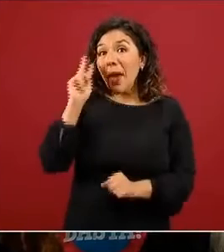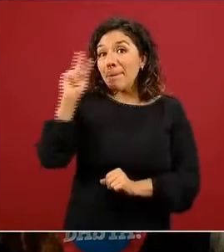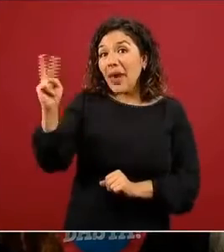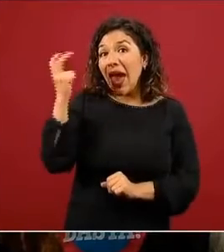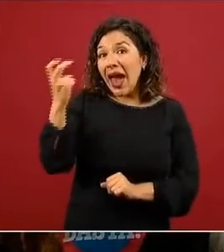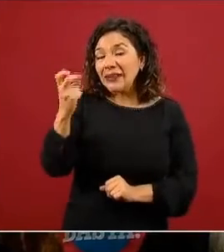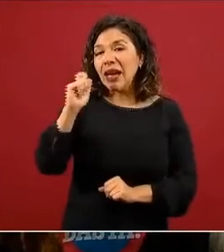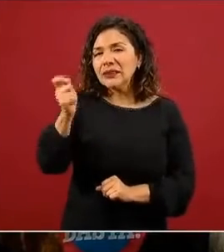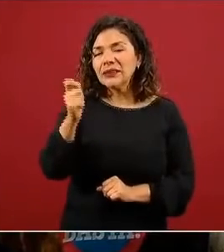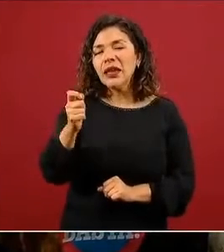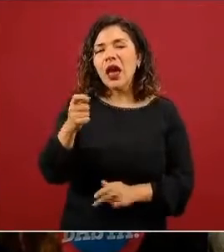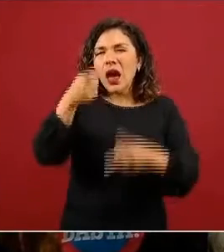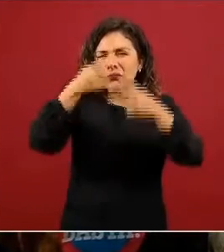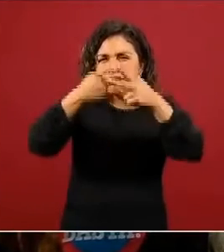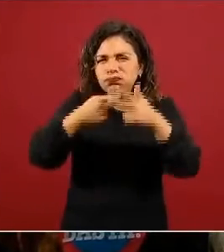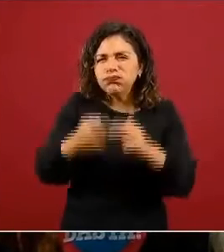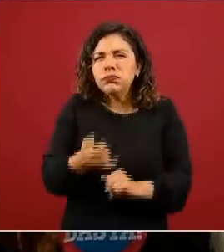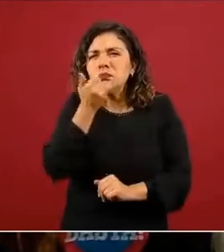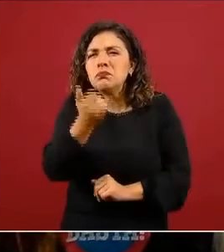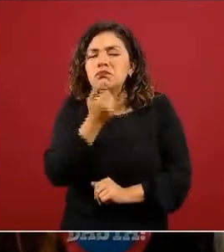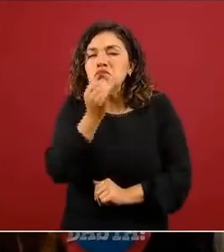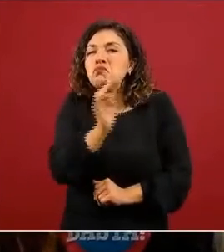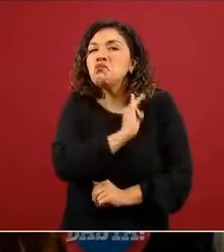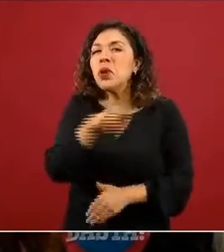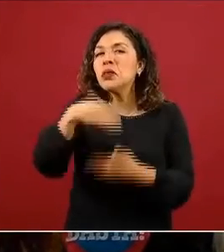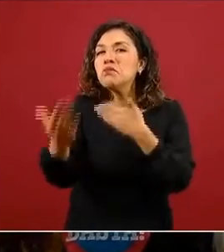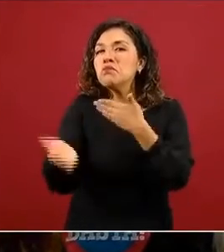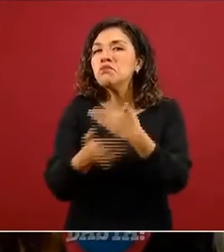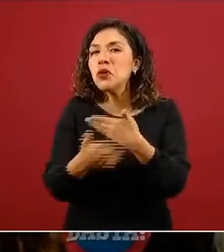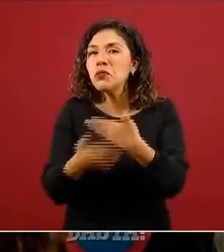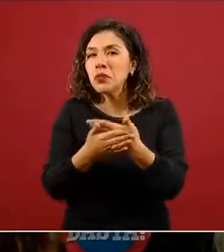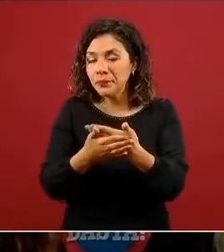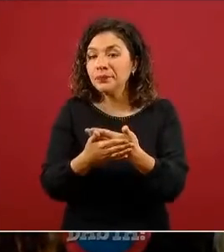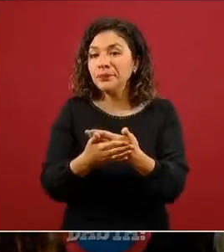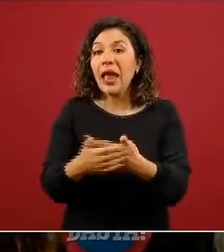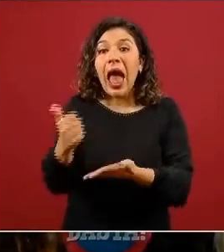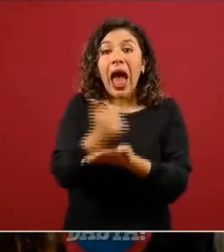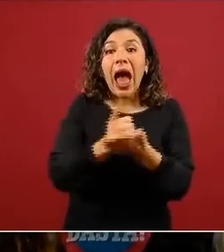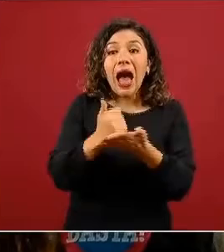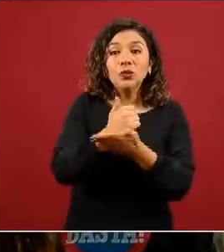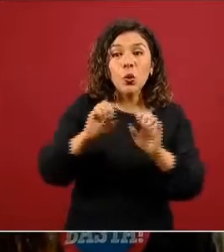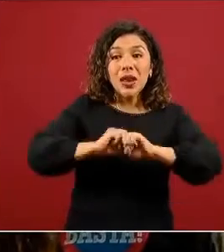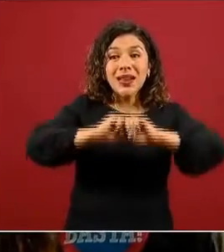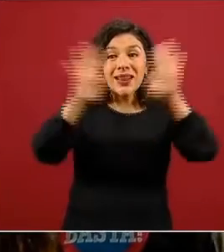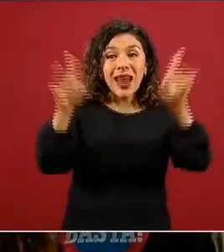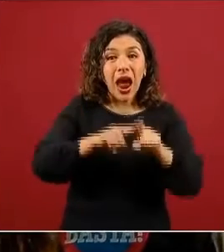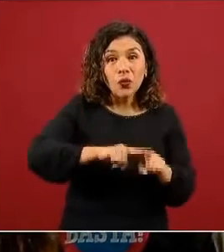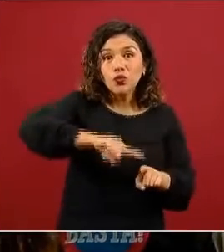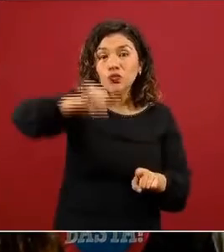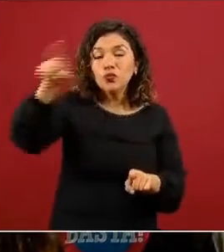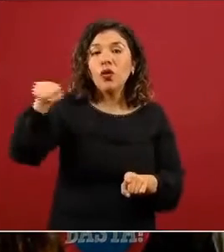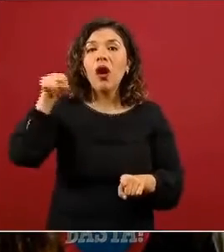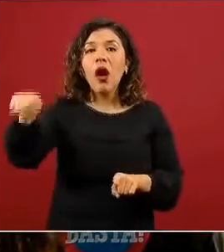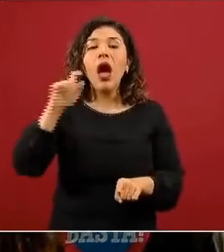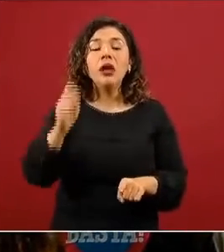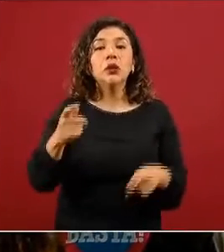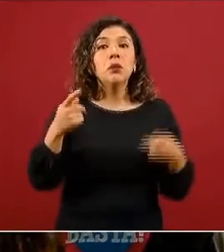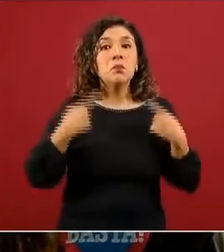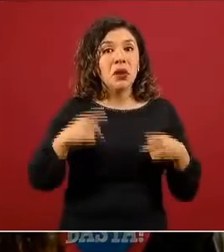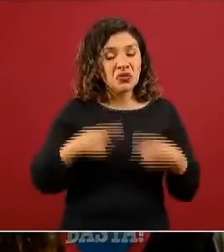aquí es la estimación. Y recordar que en la estimación, que es esta línea azul claro, estamos sumando los